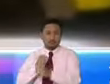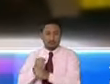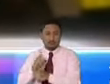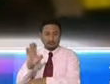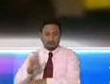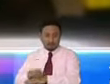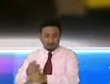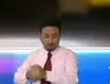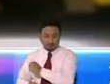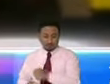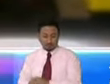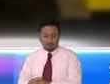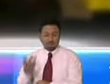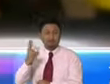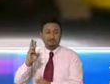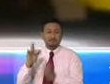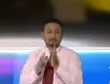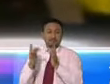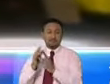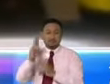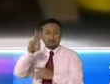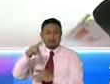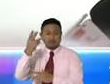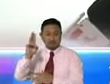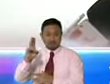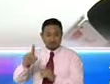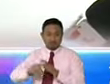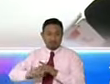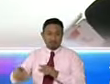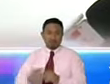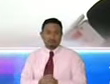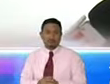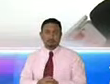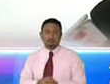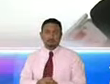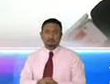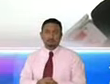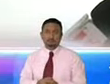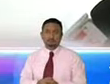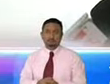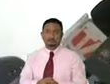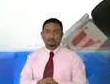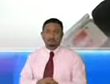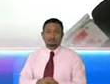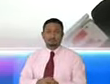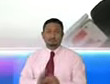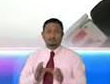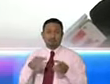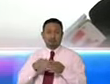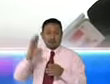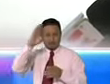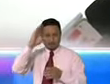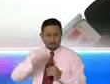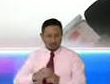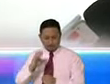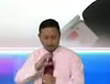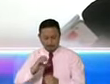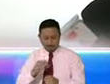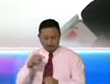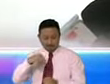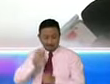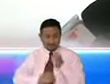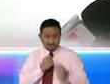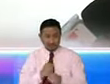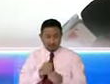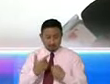fugó el 16 de abril de 2016. El bloque de búsqueda hasta en lo que va del año ha logrado la detención de 64 requeridos